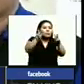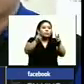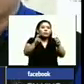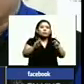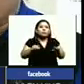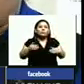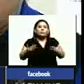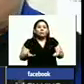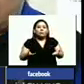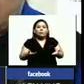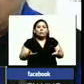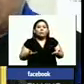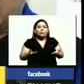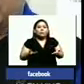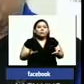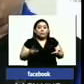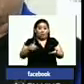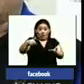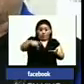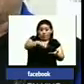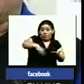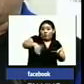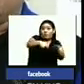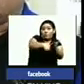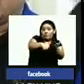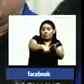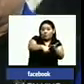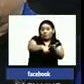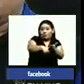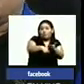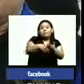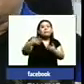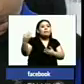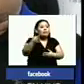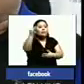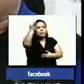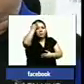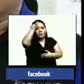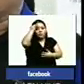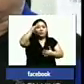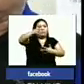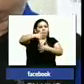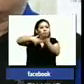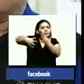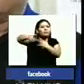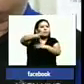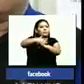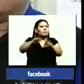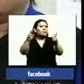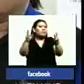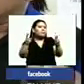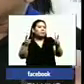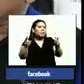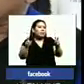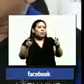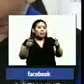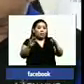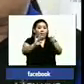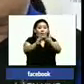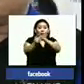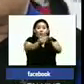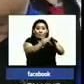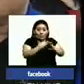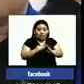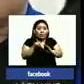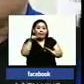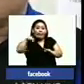Dentro del municipio Pues nosotros debemos De socializar Las cuestiones Con las comunidades Pues